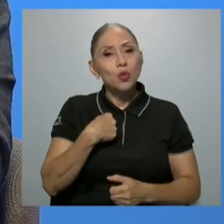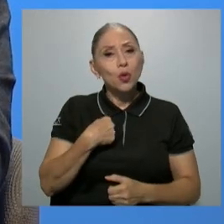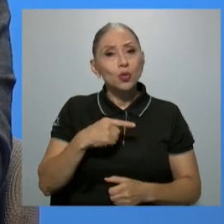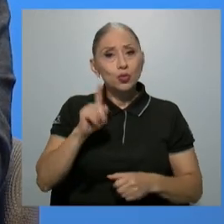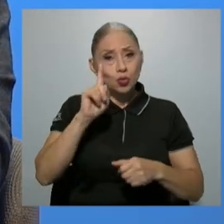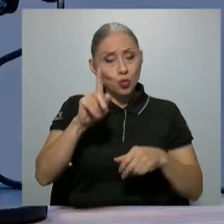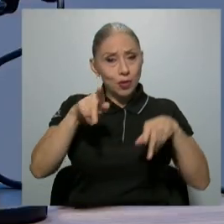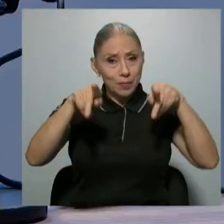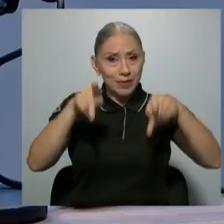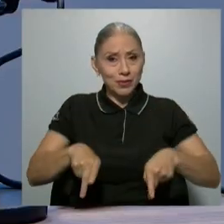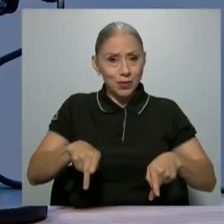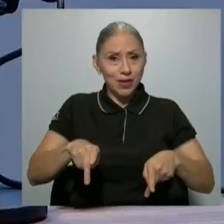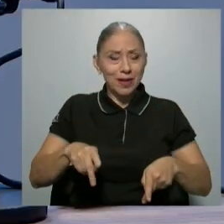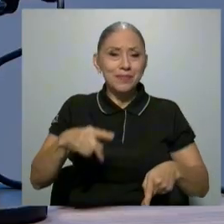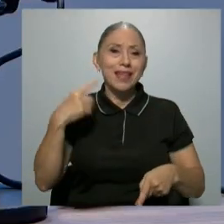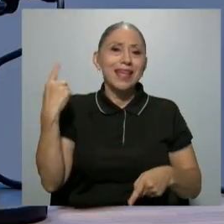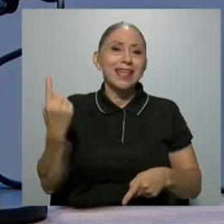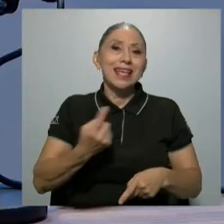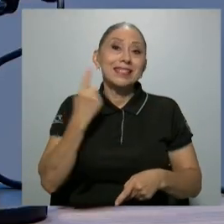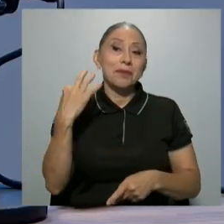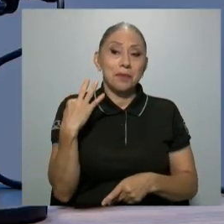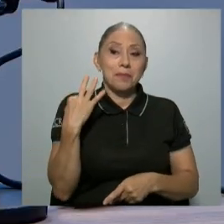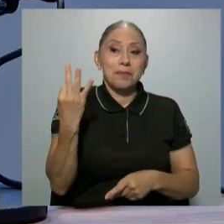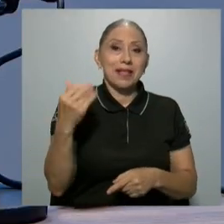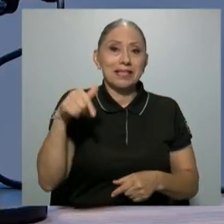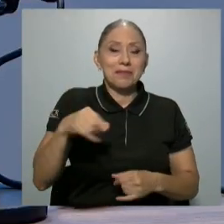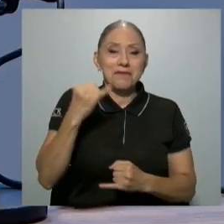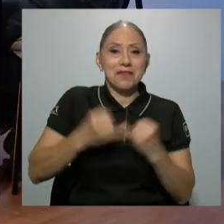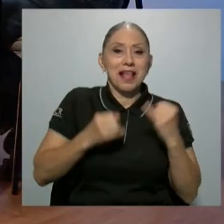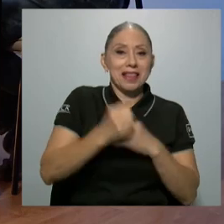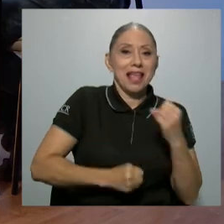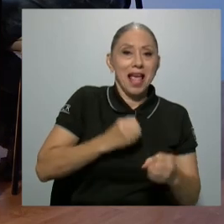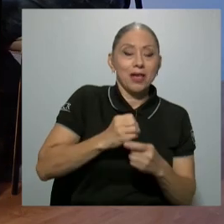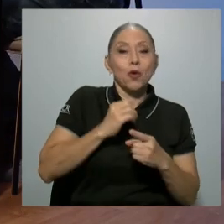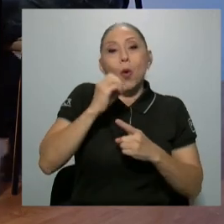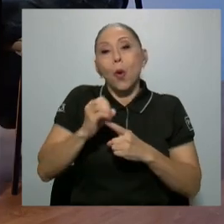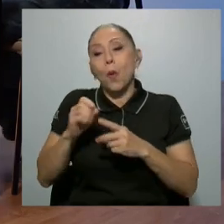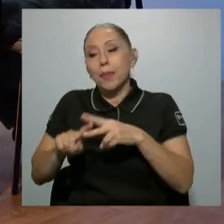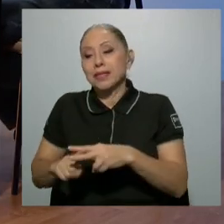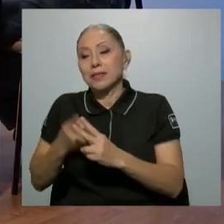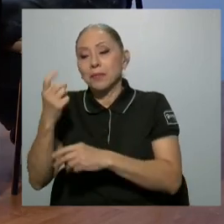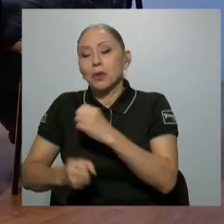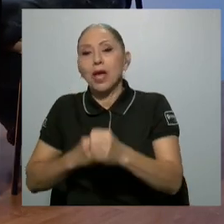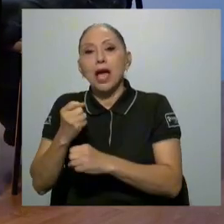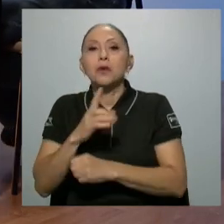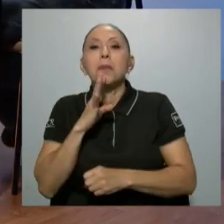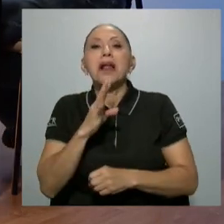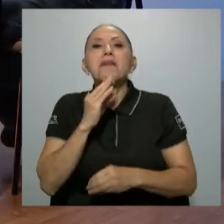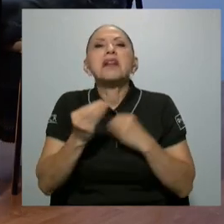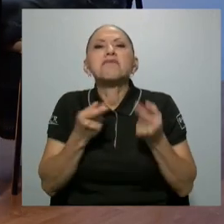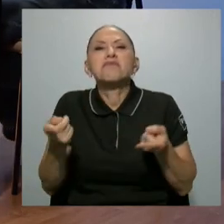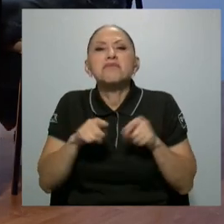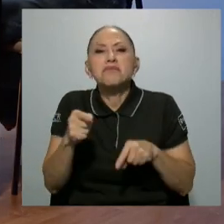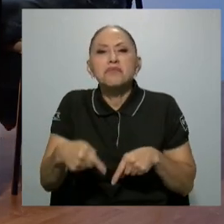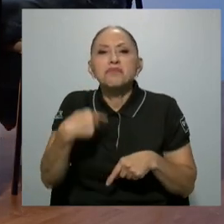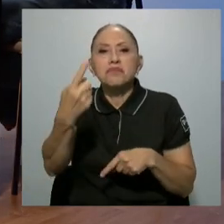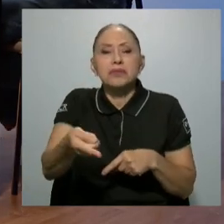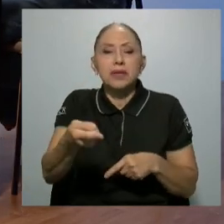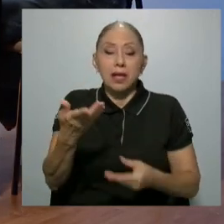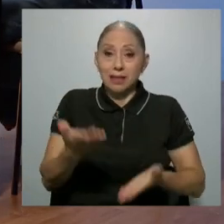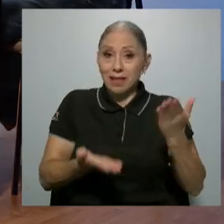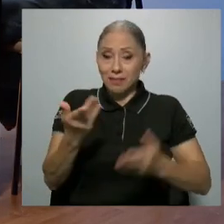siempre traes al final o al principio del año para conversar de qué es lo que viene hacia adelante. Quizás porque parte de lo que hacemos